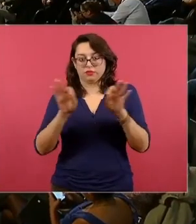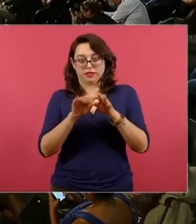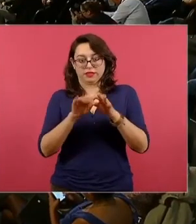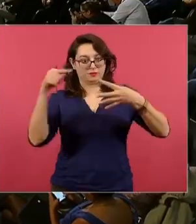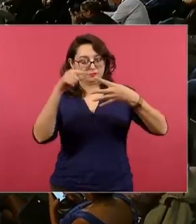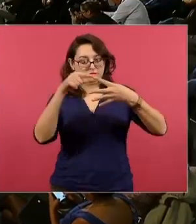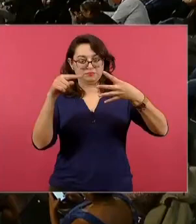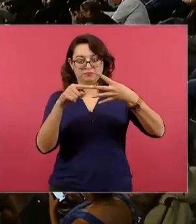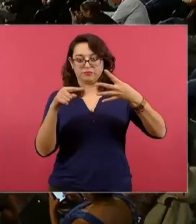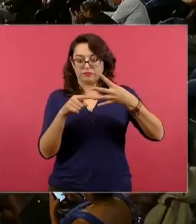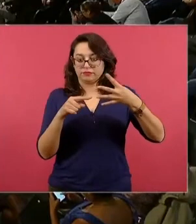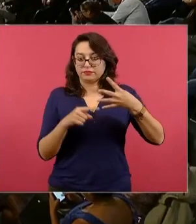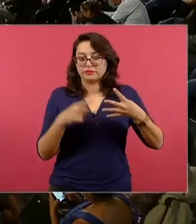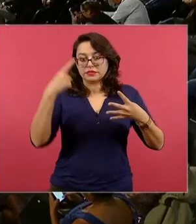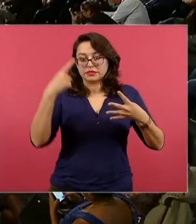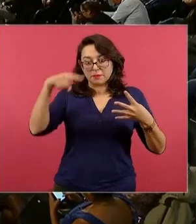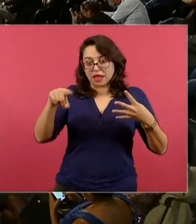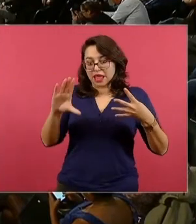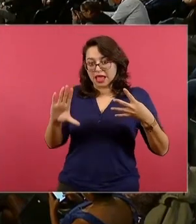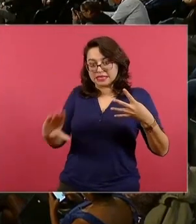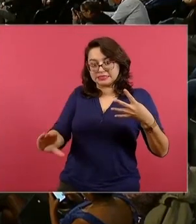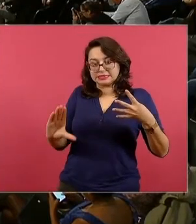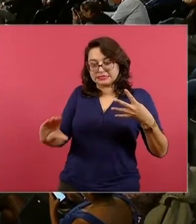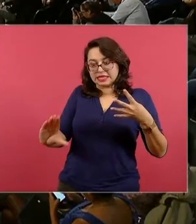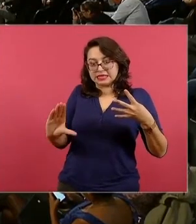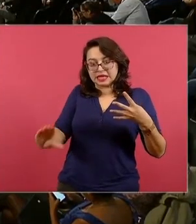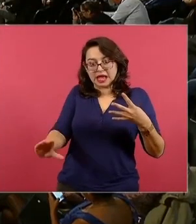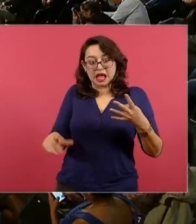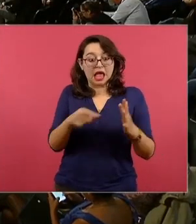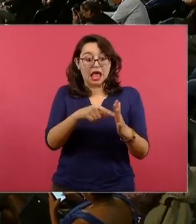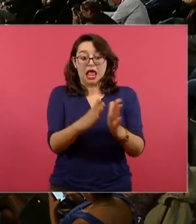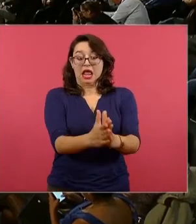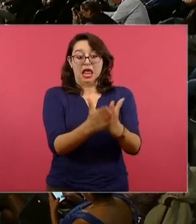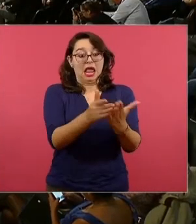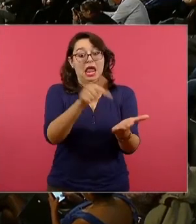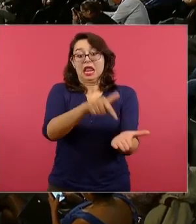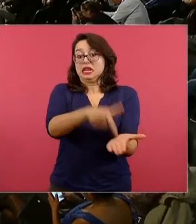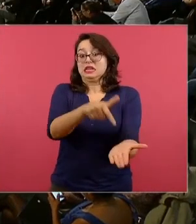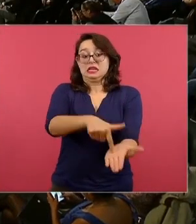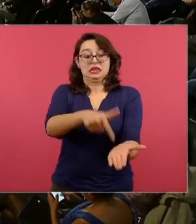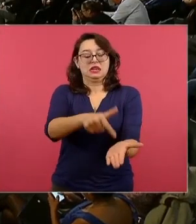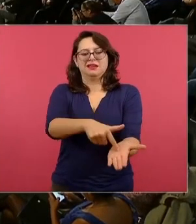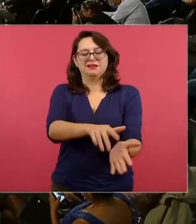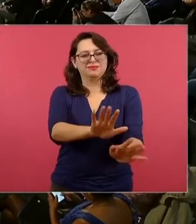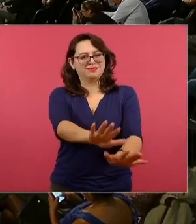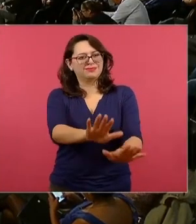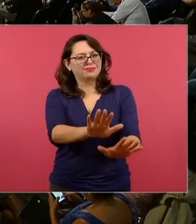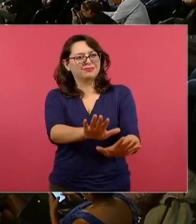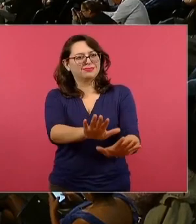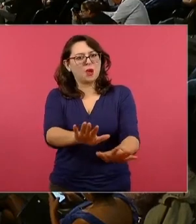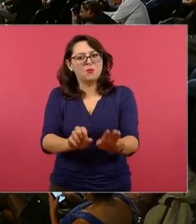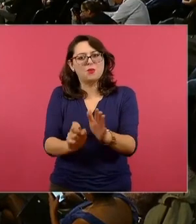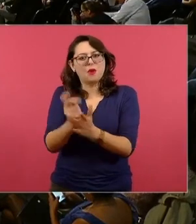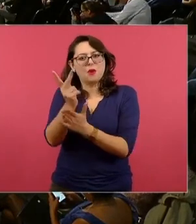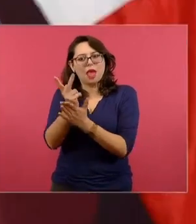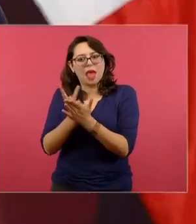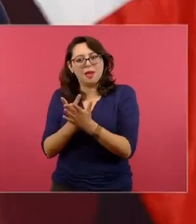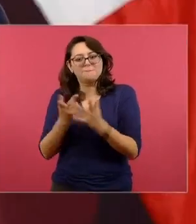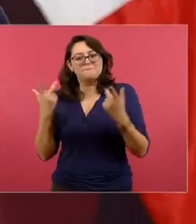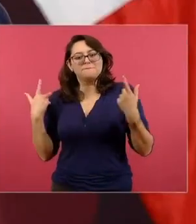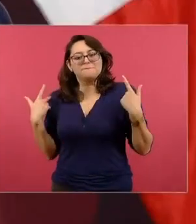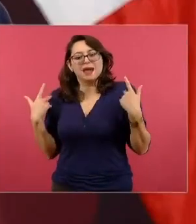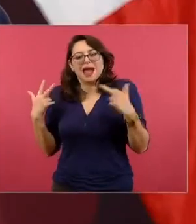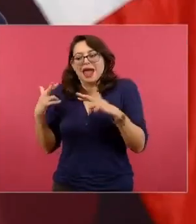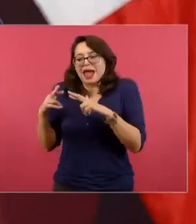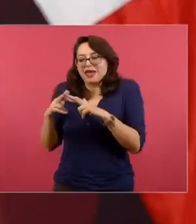parece que a veces le pedimos al libro de texto lo que le tendríamos que pedir al programa analítico, que es el que contiene la definición